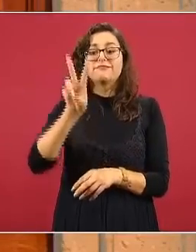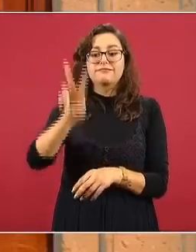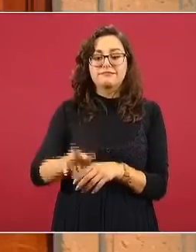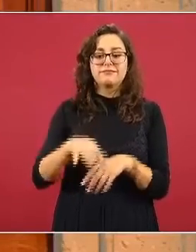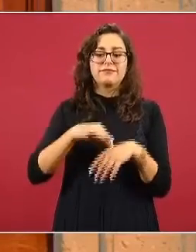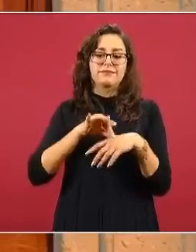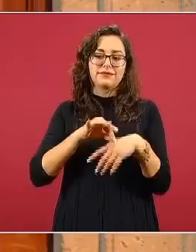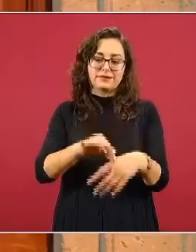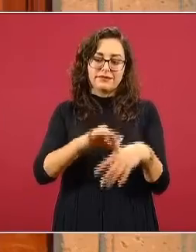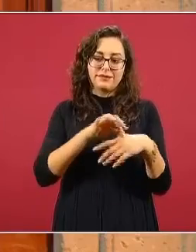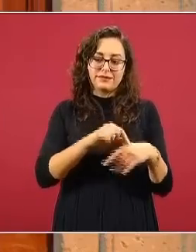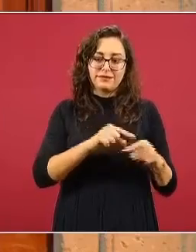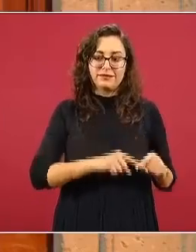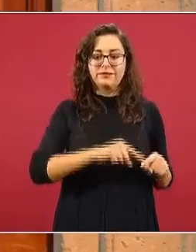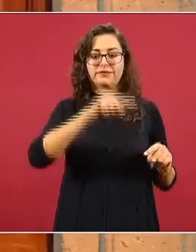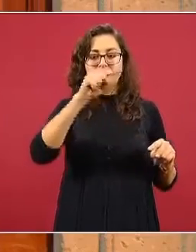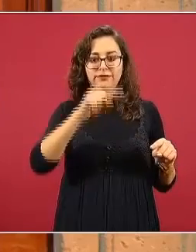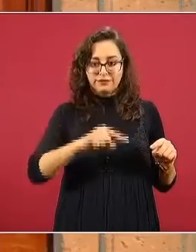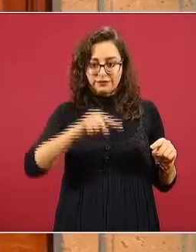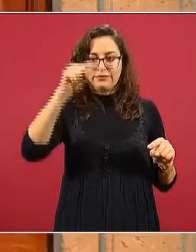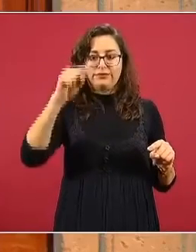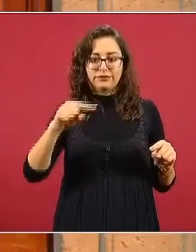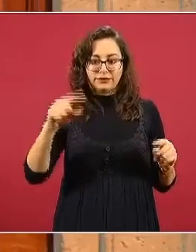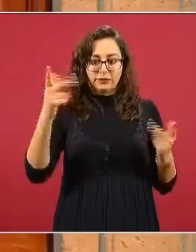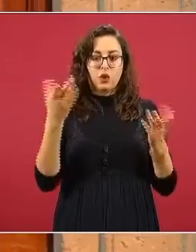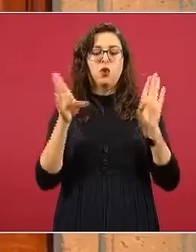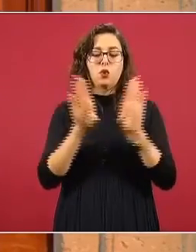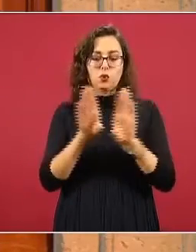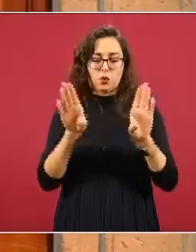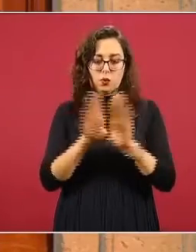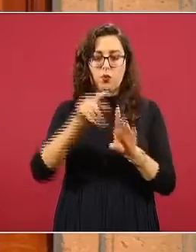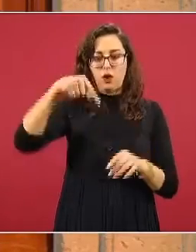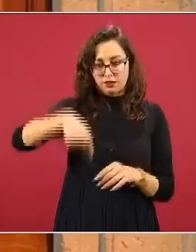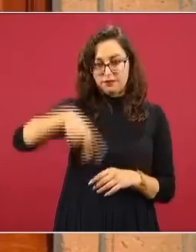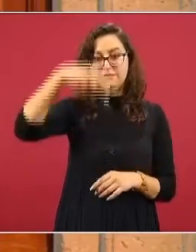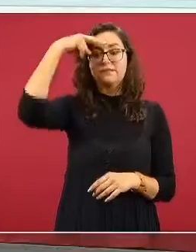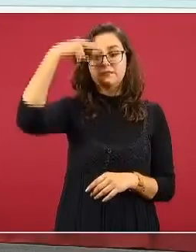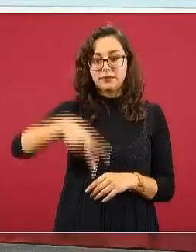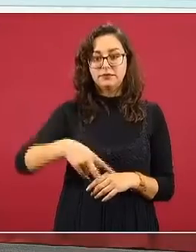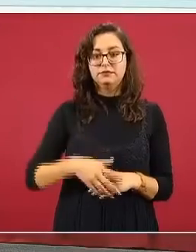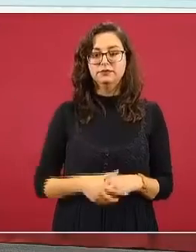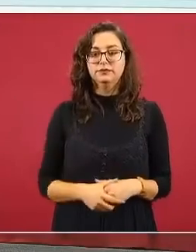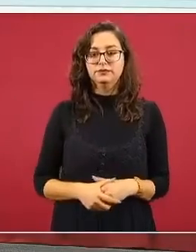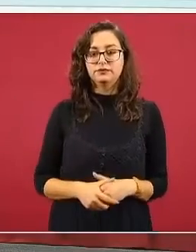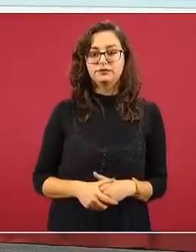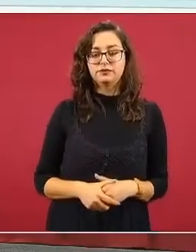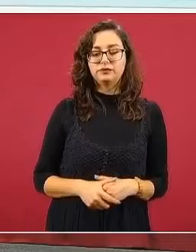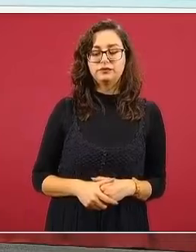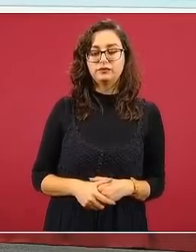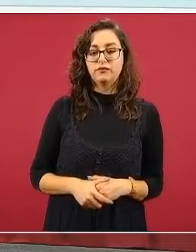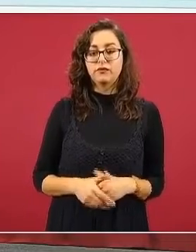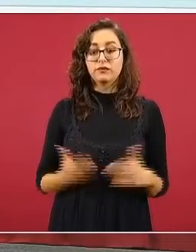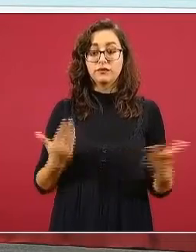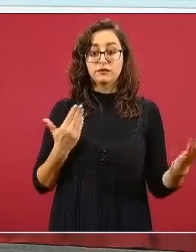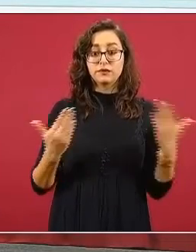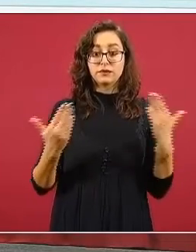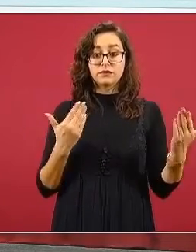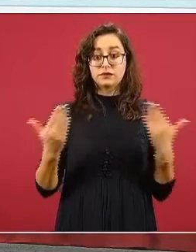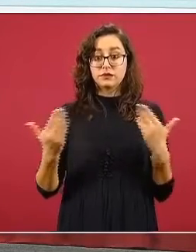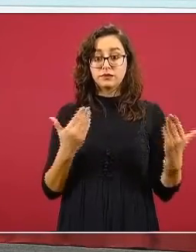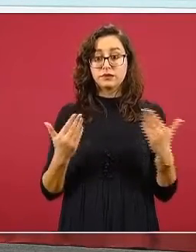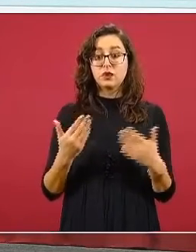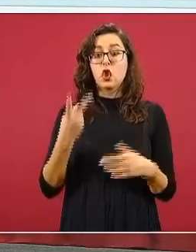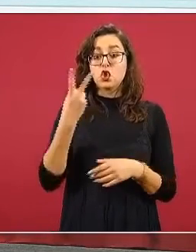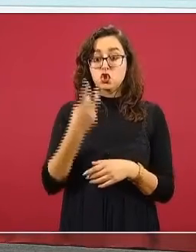comportamiento y las tendencias de cómo va la epidemia en el país. Para efectos del comparativo en las últimas